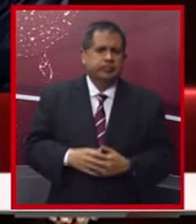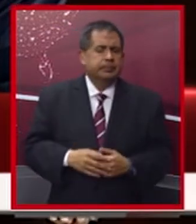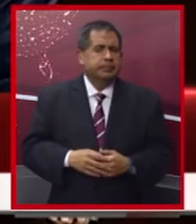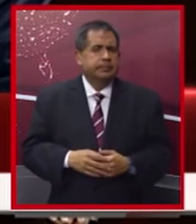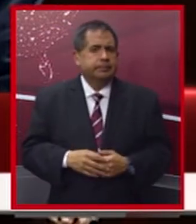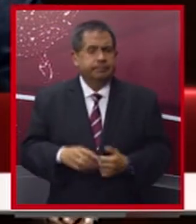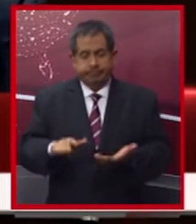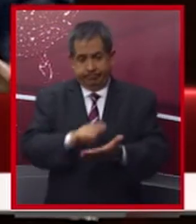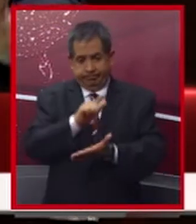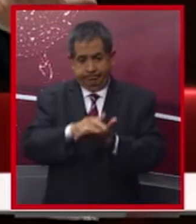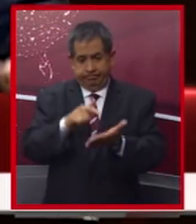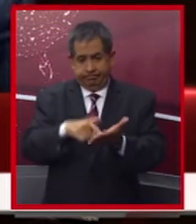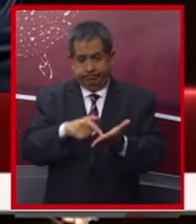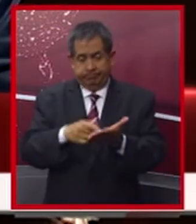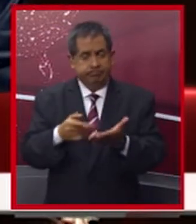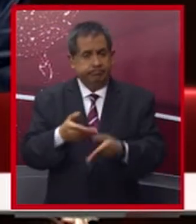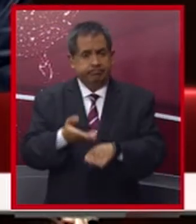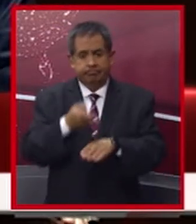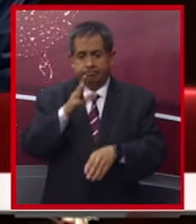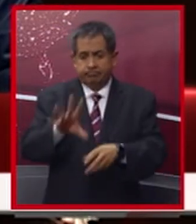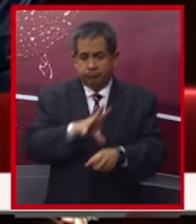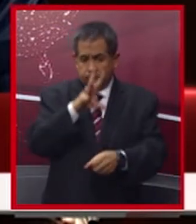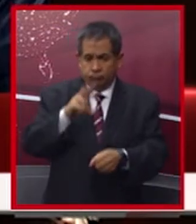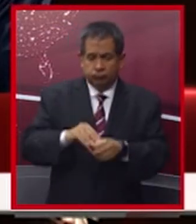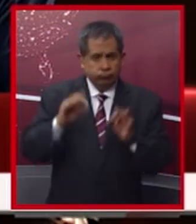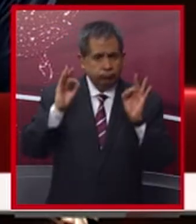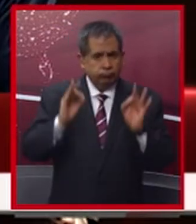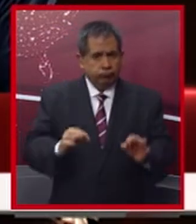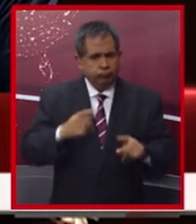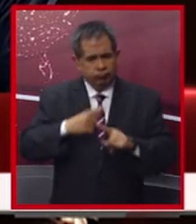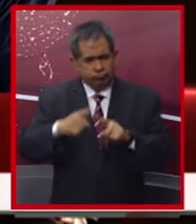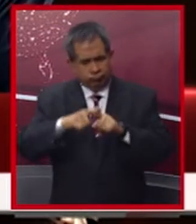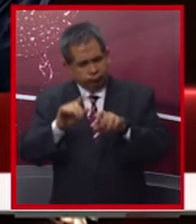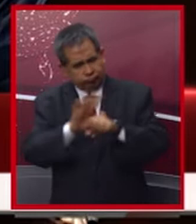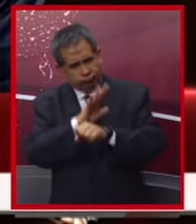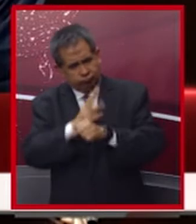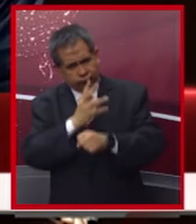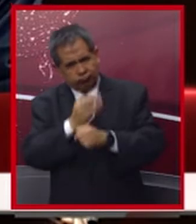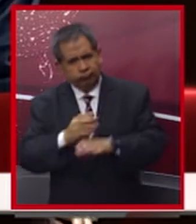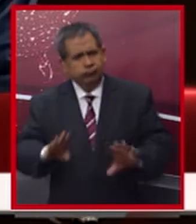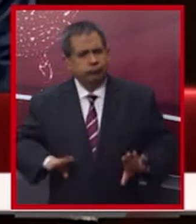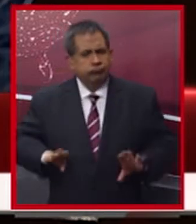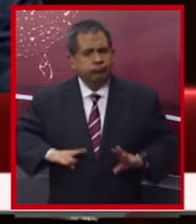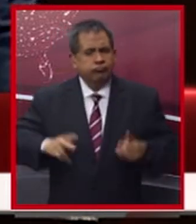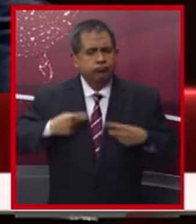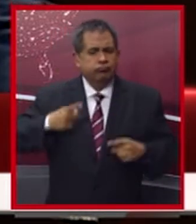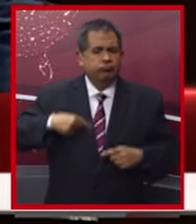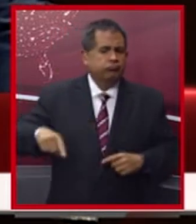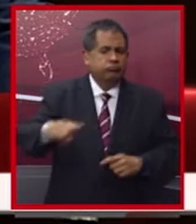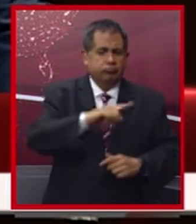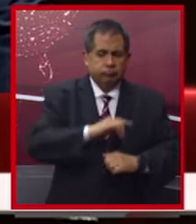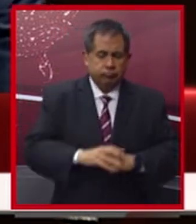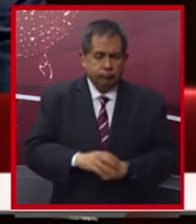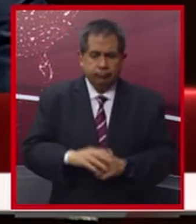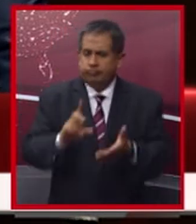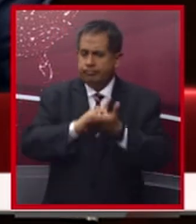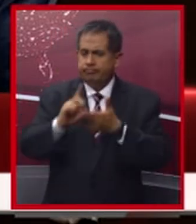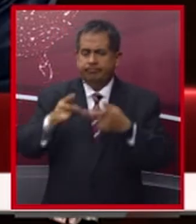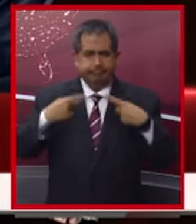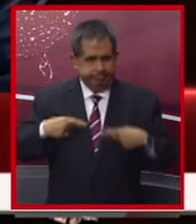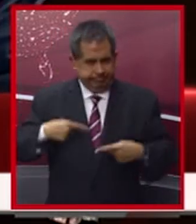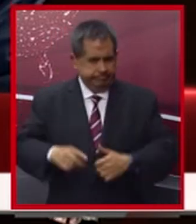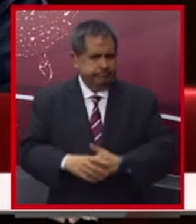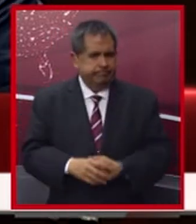una reforma muy integral que alberga muchos cambios a beneficio de los usuarios. derechos de los